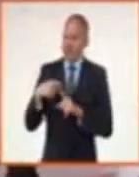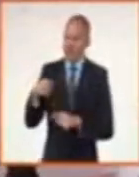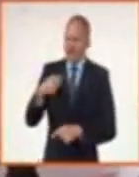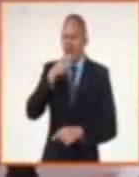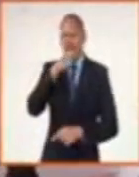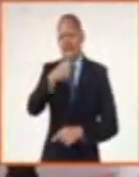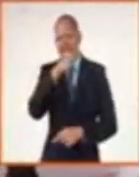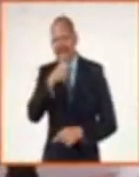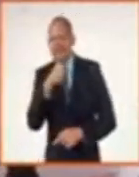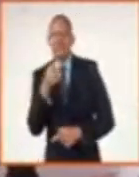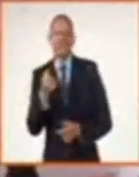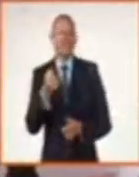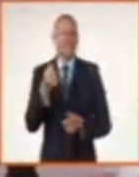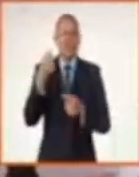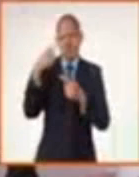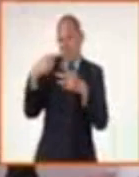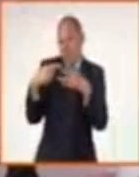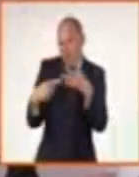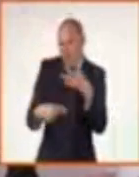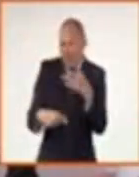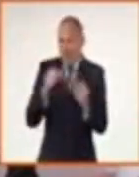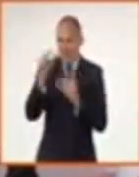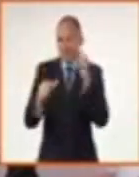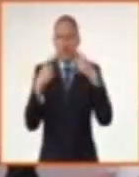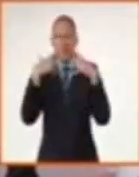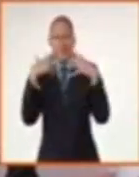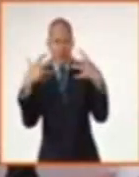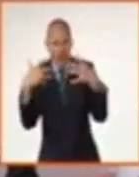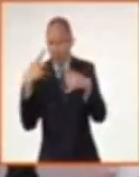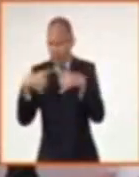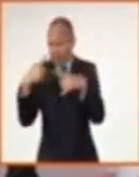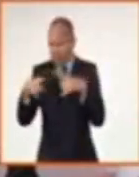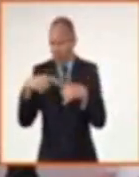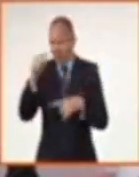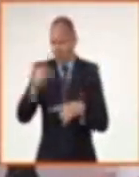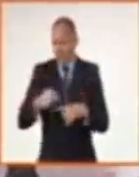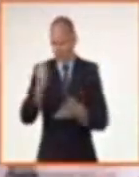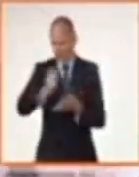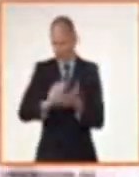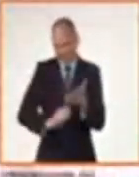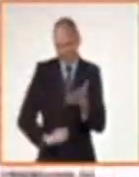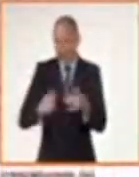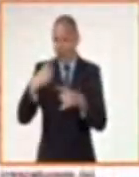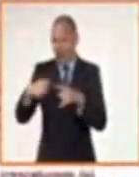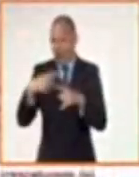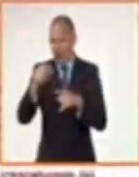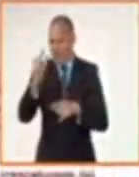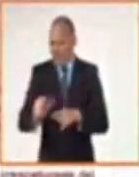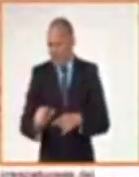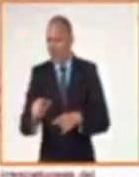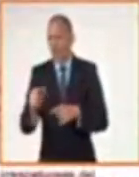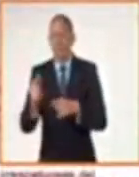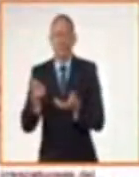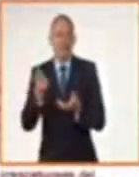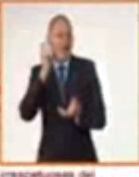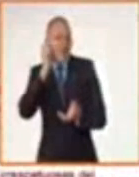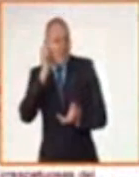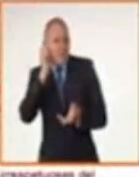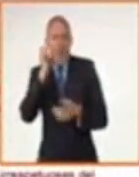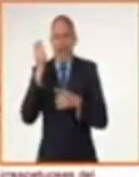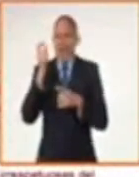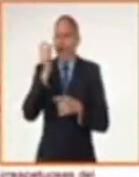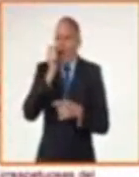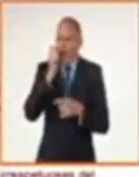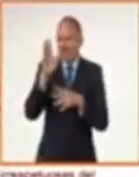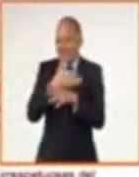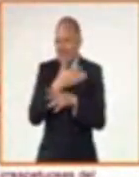a importantes personalidades como Gabriel García Márquez, Jorge Amado, Eduardo Galeano, Rigoberta Menchú, Frei